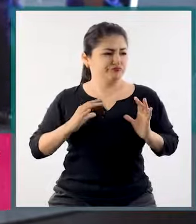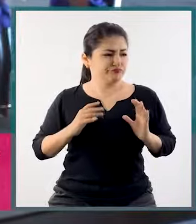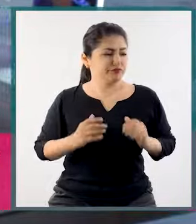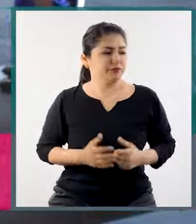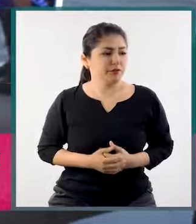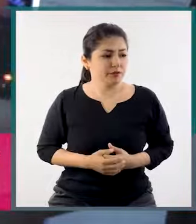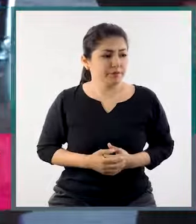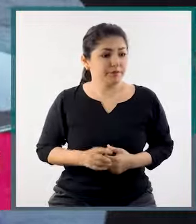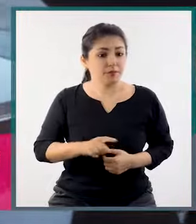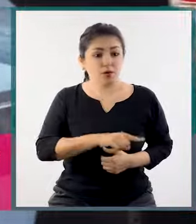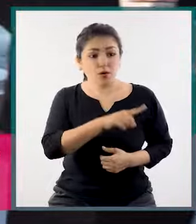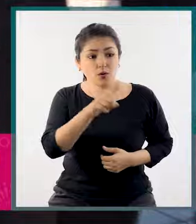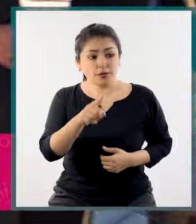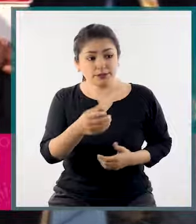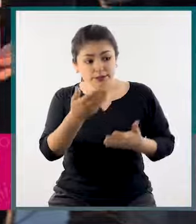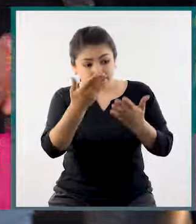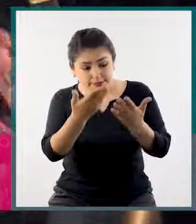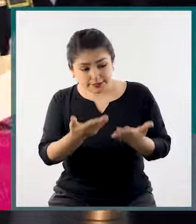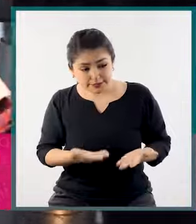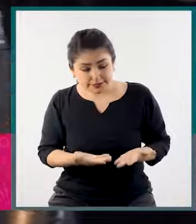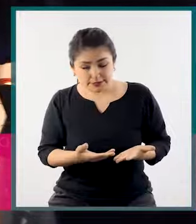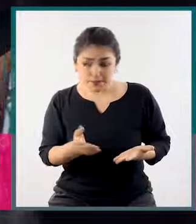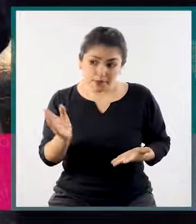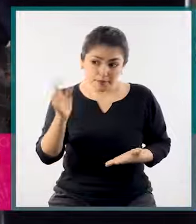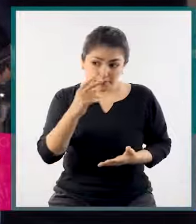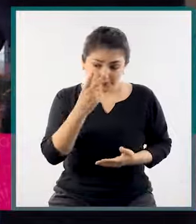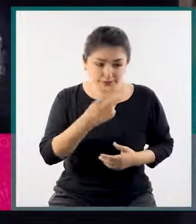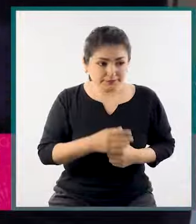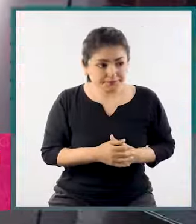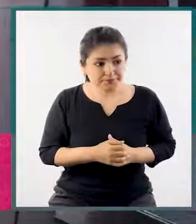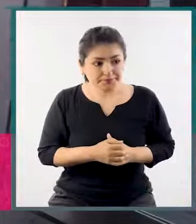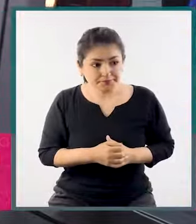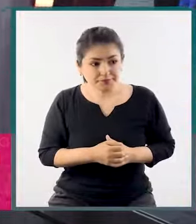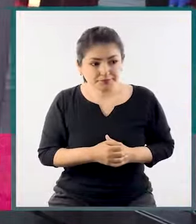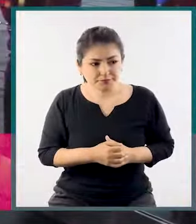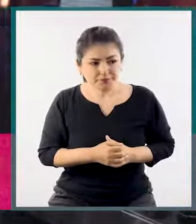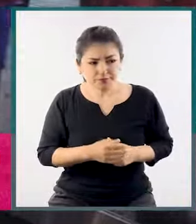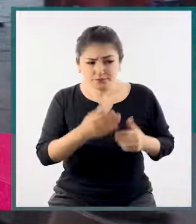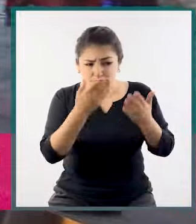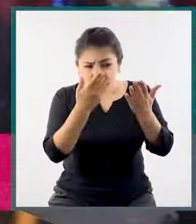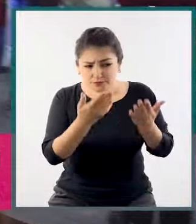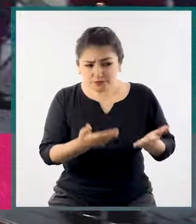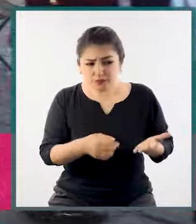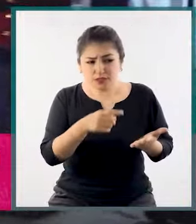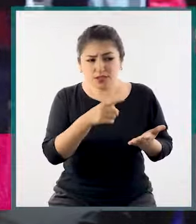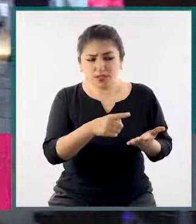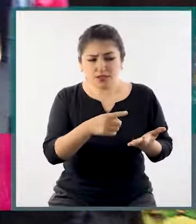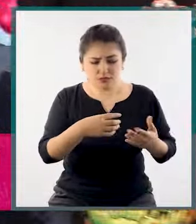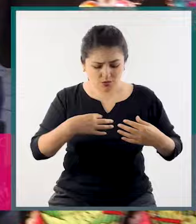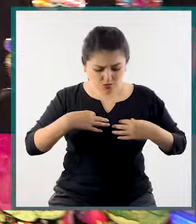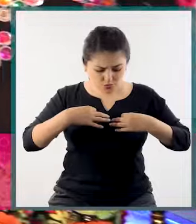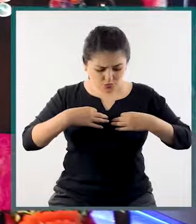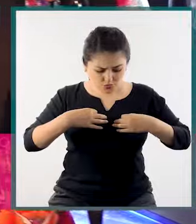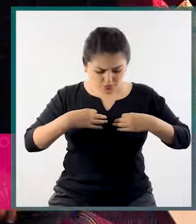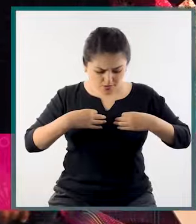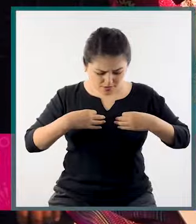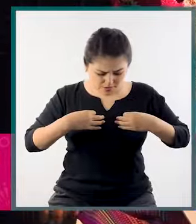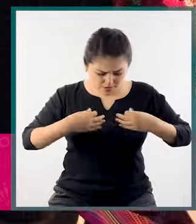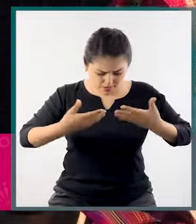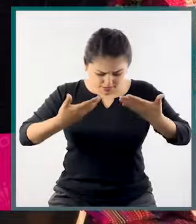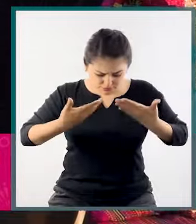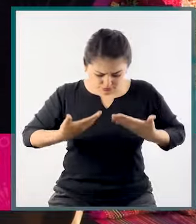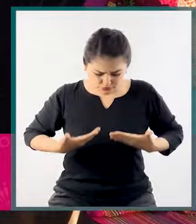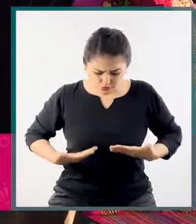continuación tenemos al chonguino, más bien, acompáñame. A ver, vamos. Por favor. Y vamos a ver este traje corto que